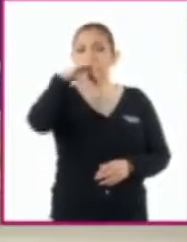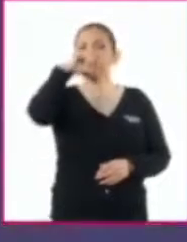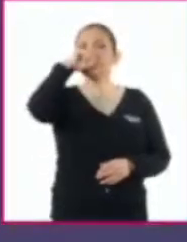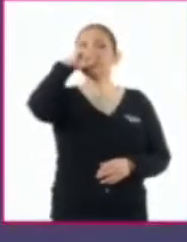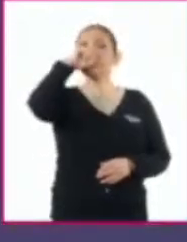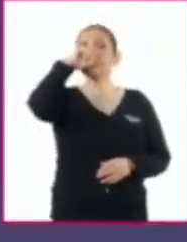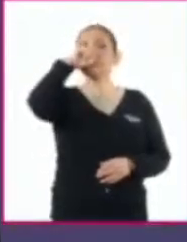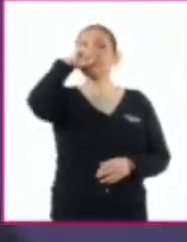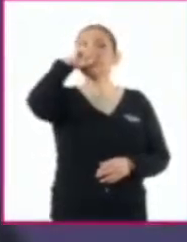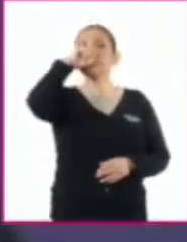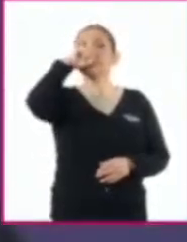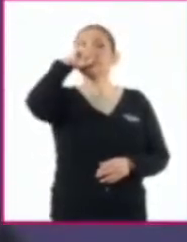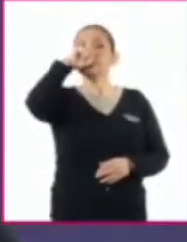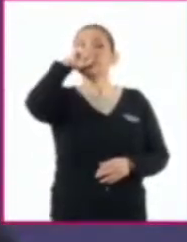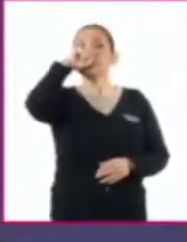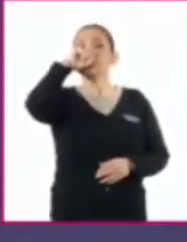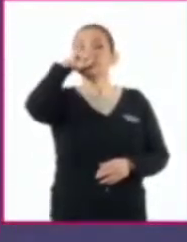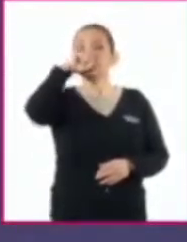inhalen,